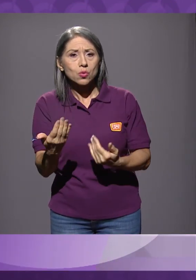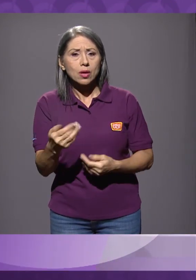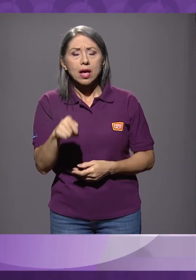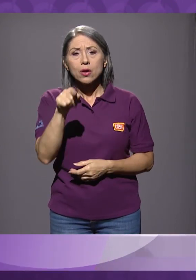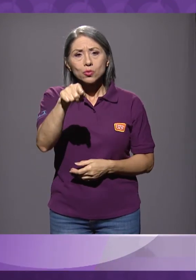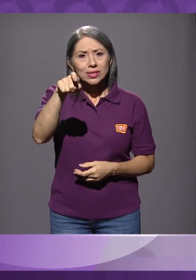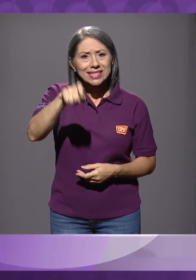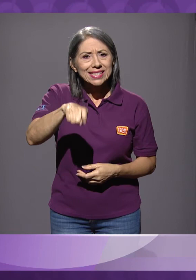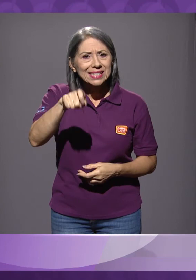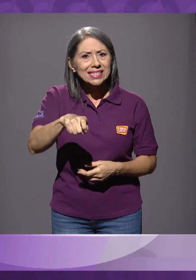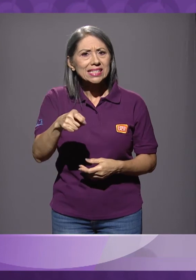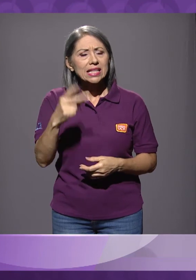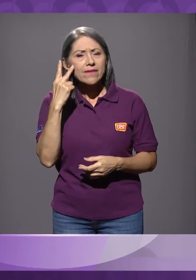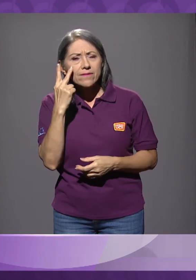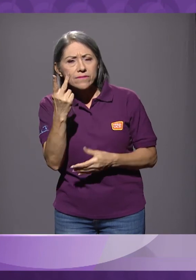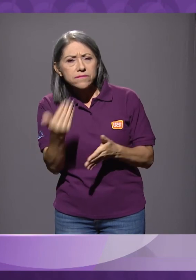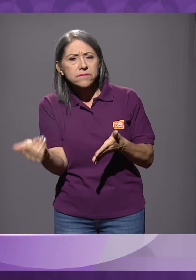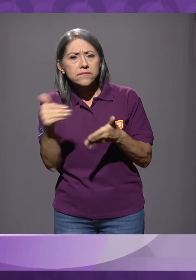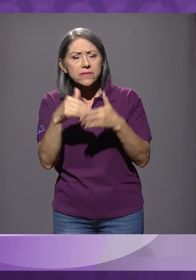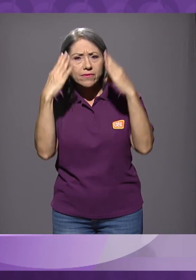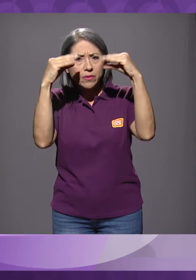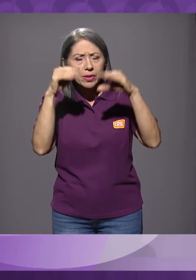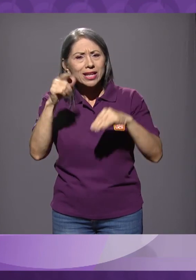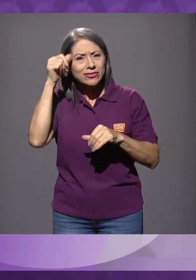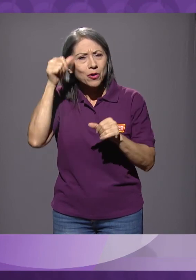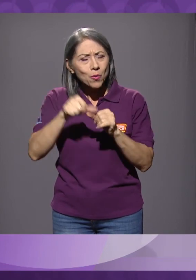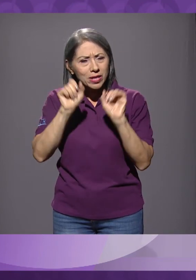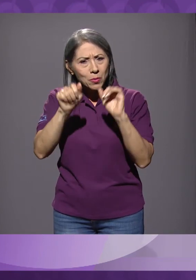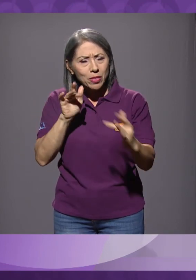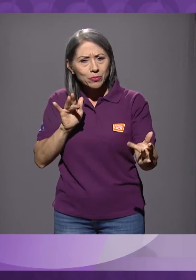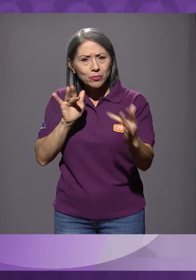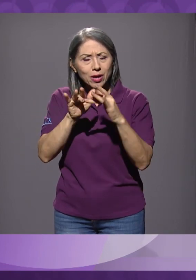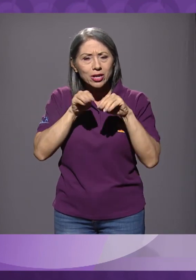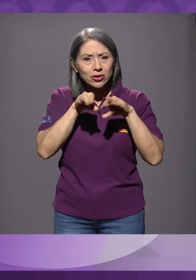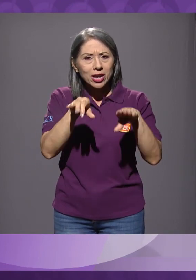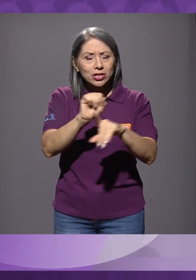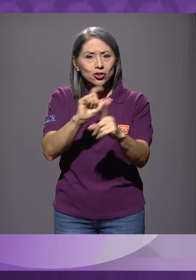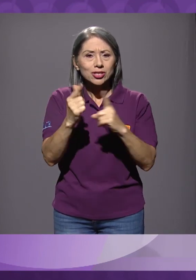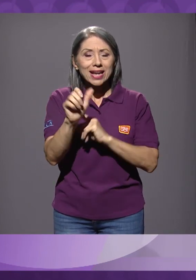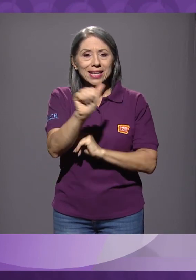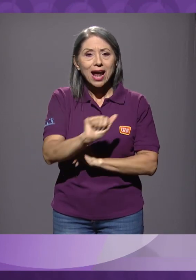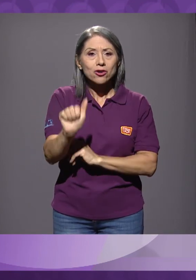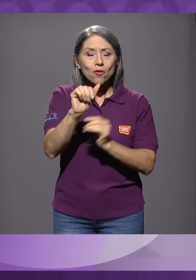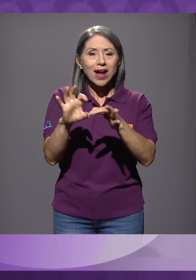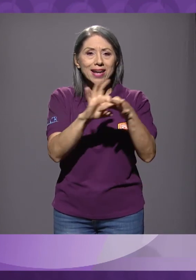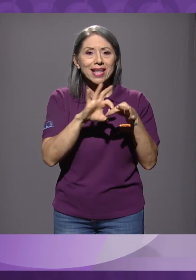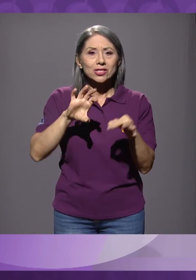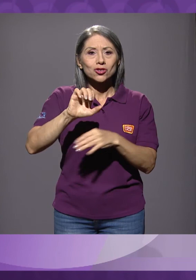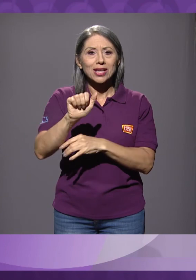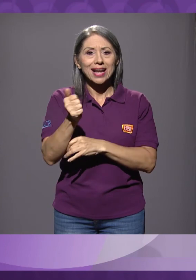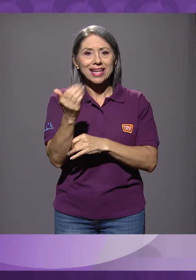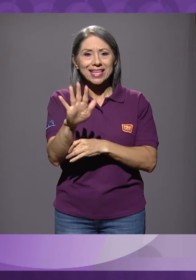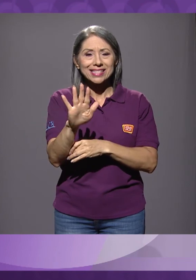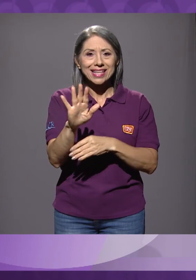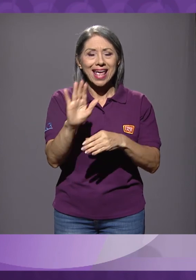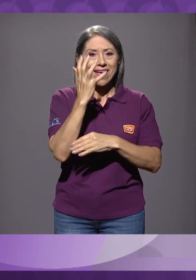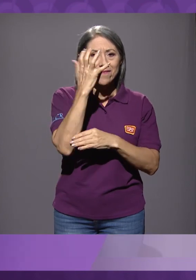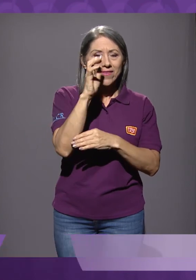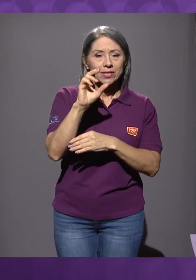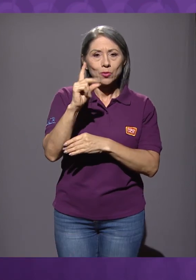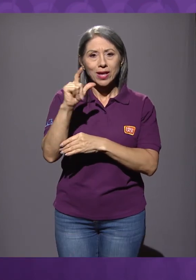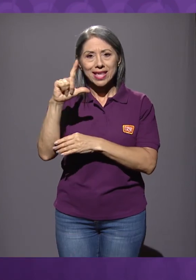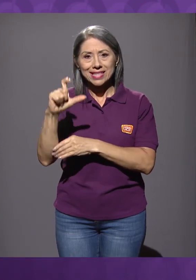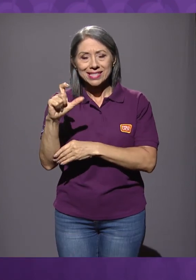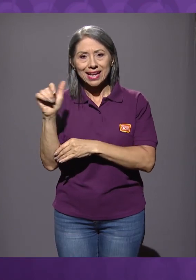si necesita repasar esta información, recuerde visitarnos en nuestras redes sociales, @Nexos Canal 15 en Facebook, Instagram y